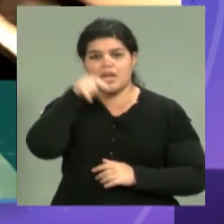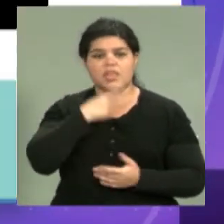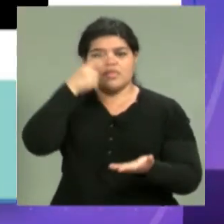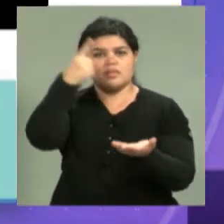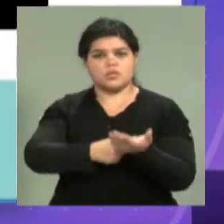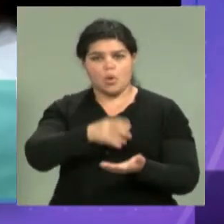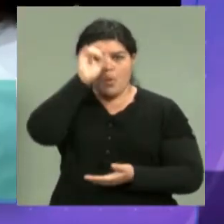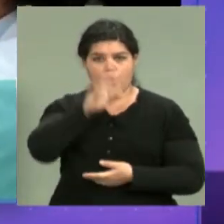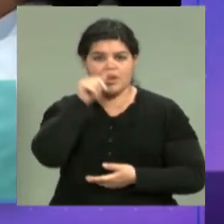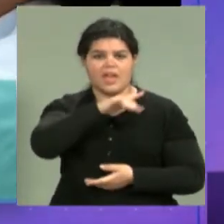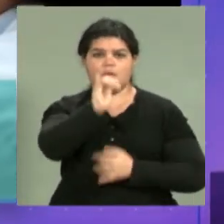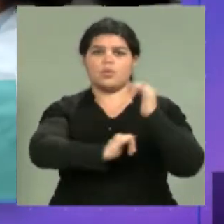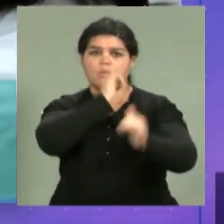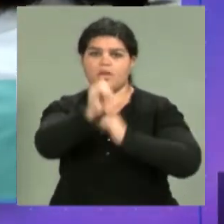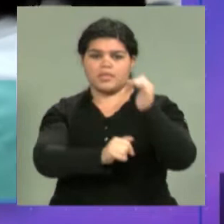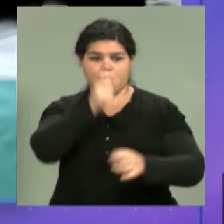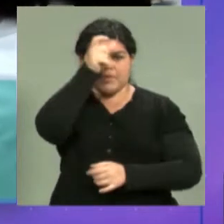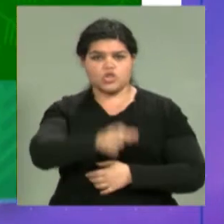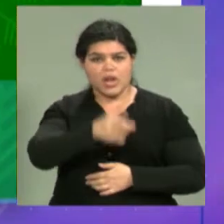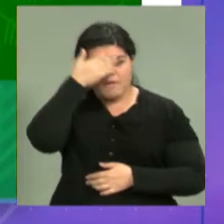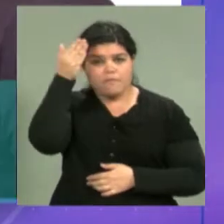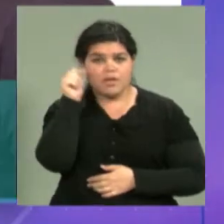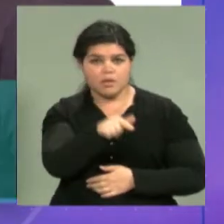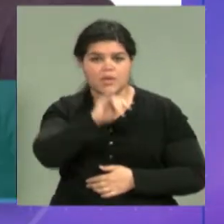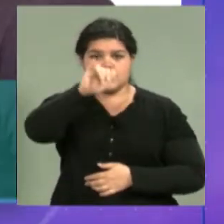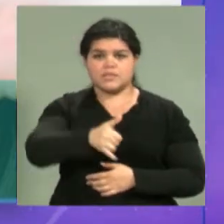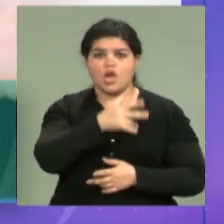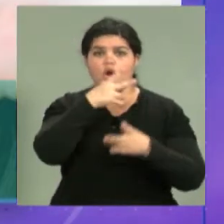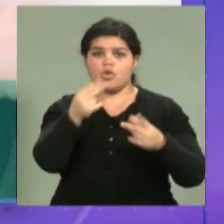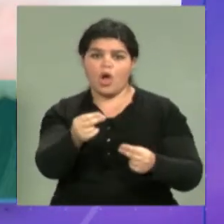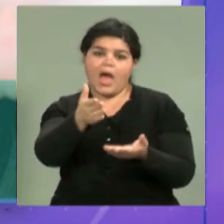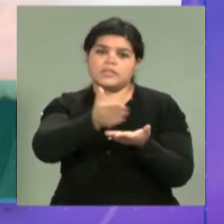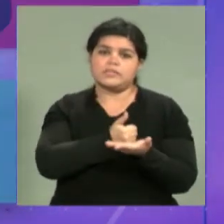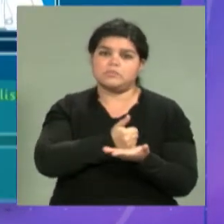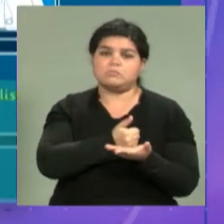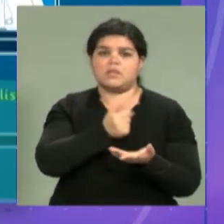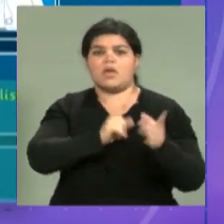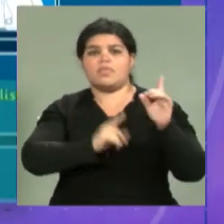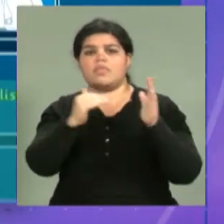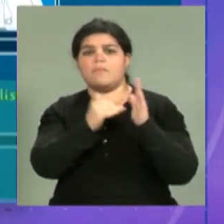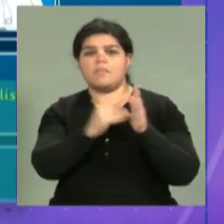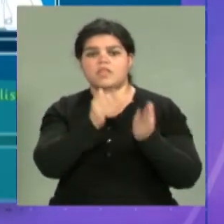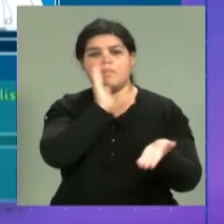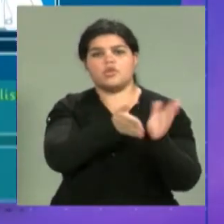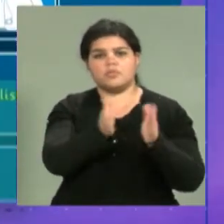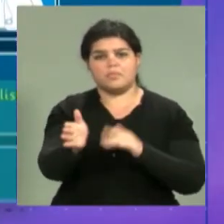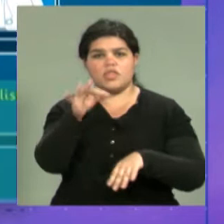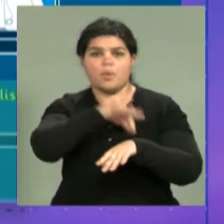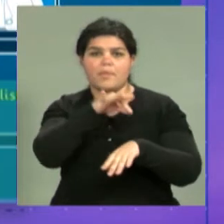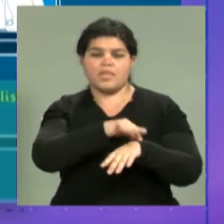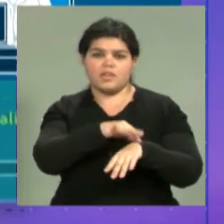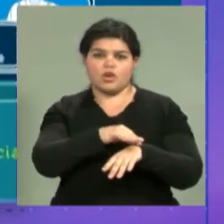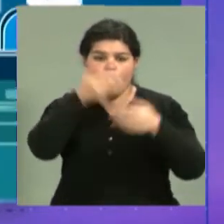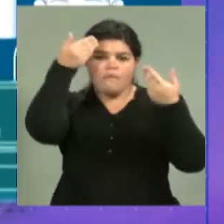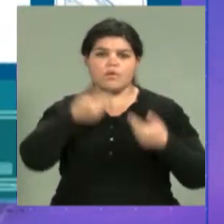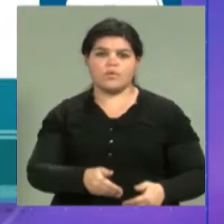voluntad y dice: el paciente tiene derecho a aceptar o rechazar determinadas terapias o procedimientos médicos o